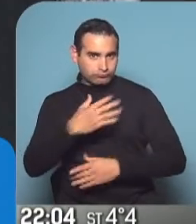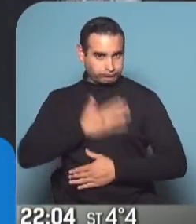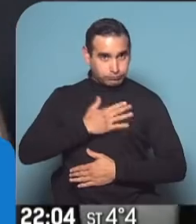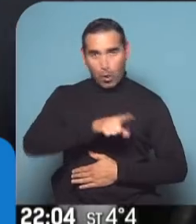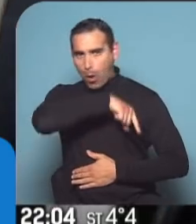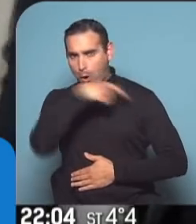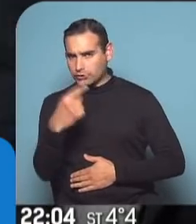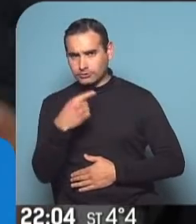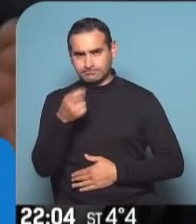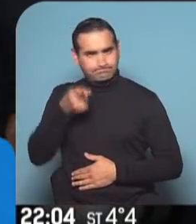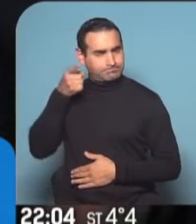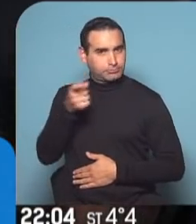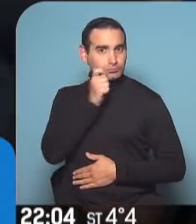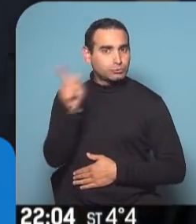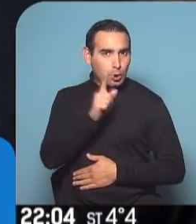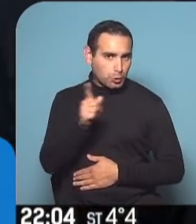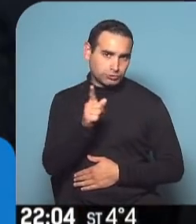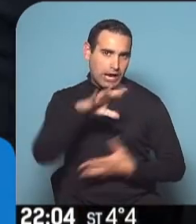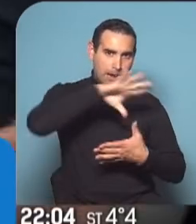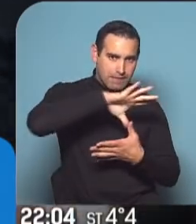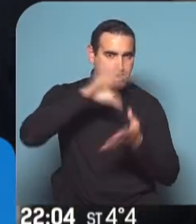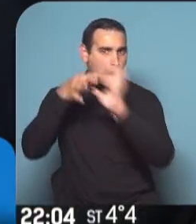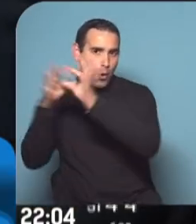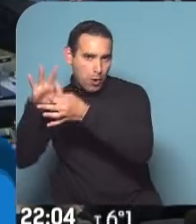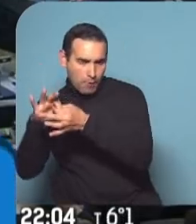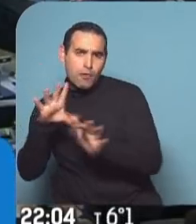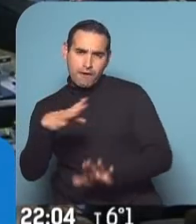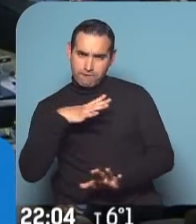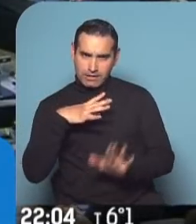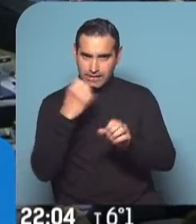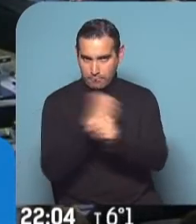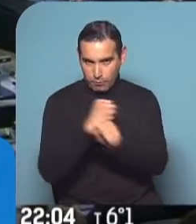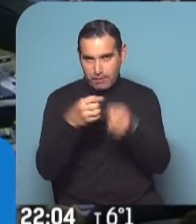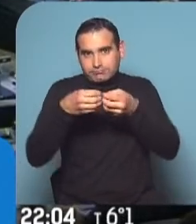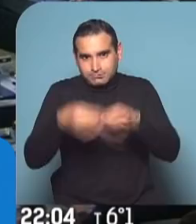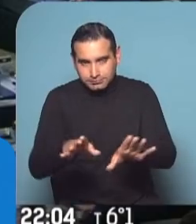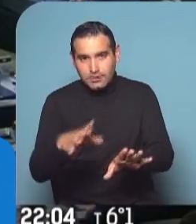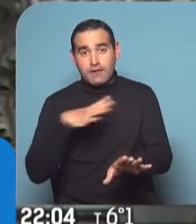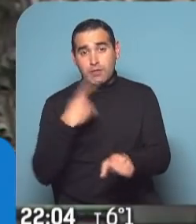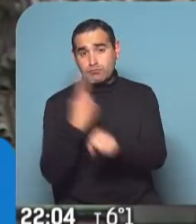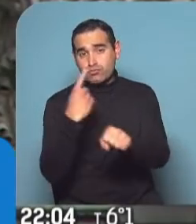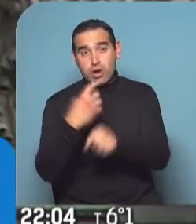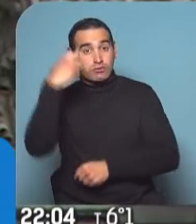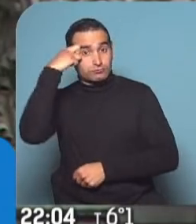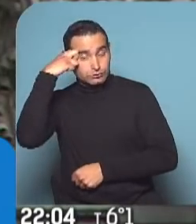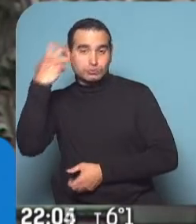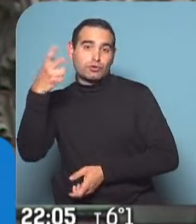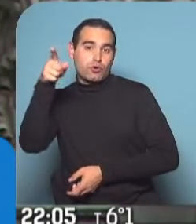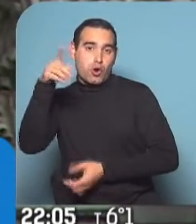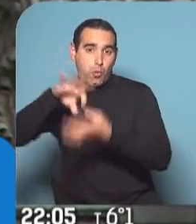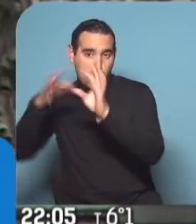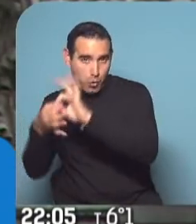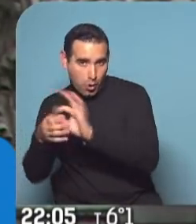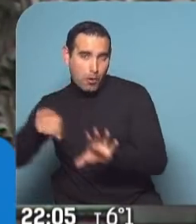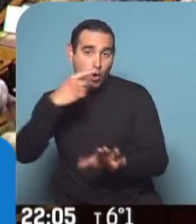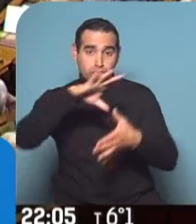hemisferios, le queda todavía un largo camino por recorrer para entrar en vigencia. Debe ser refrendado por el Parlamento Europeo, los congresos de los 4 países fundadores